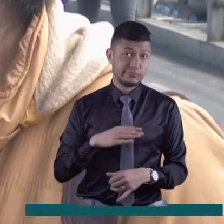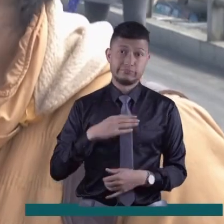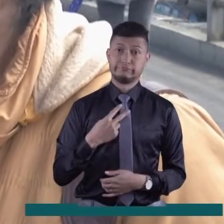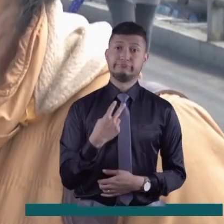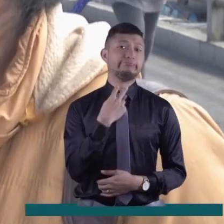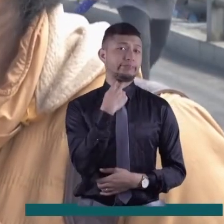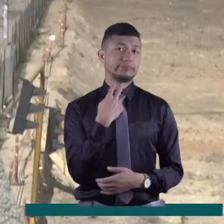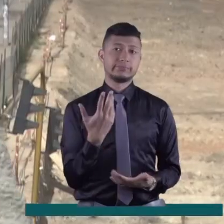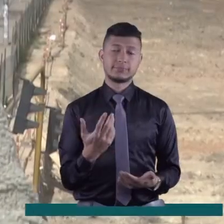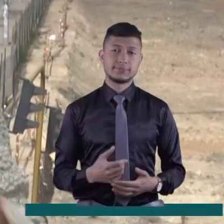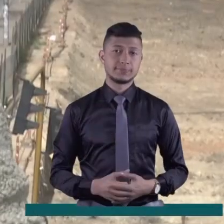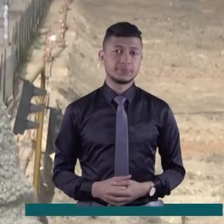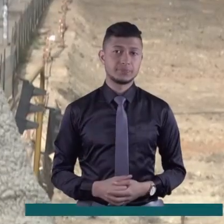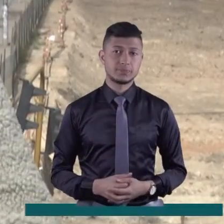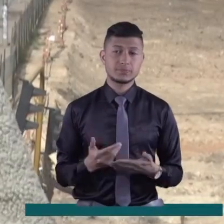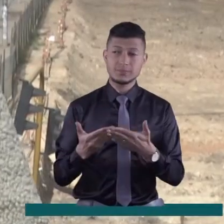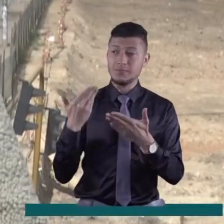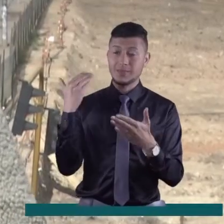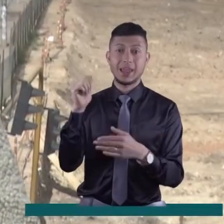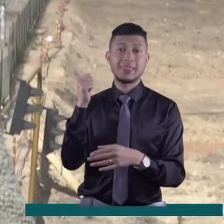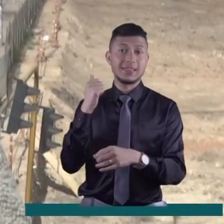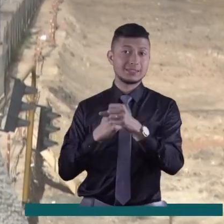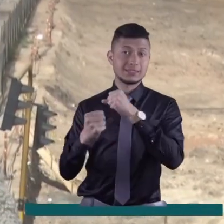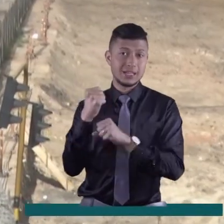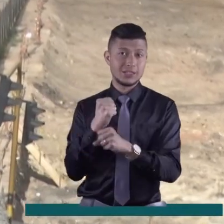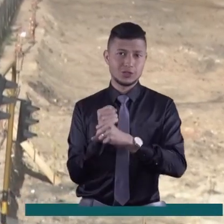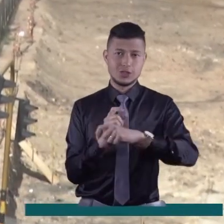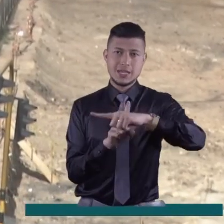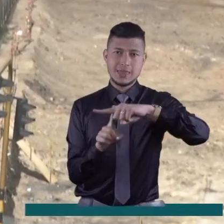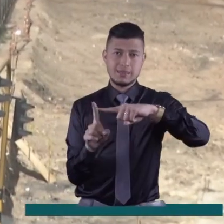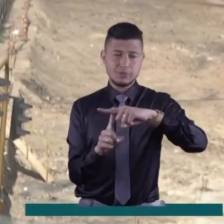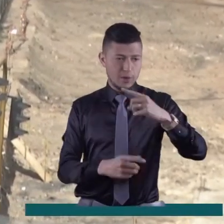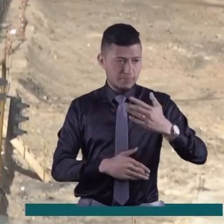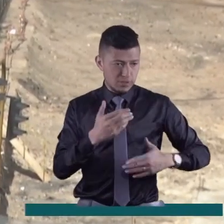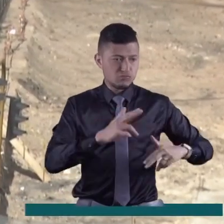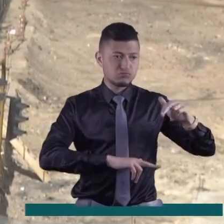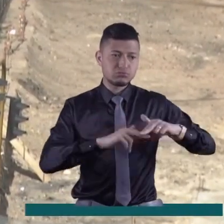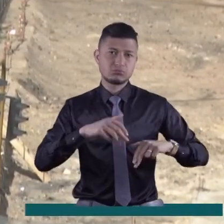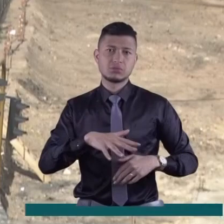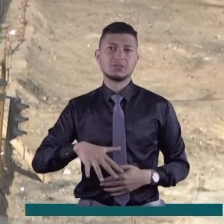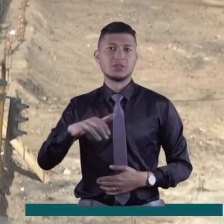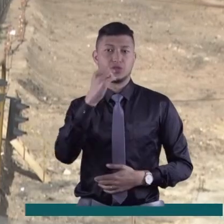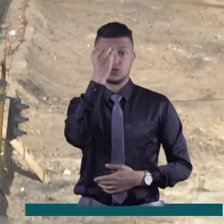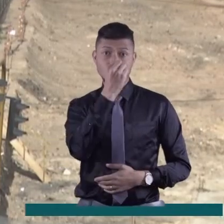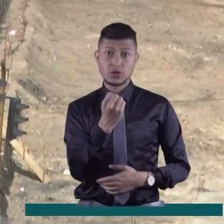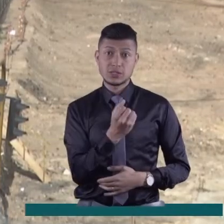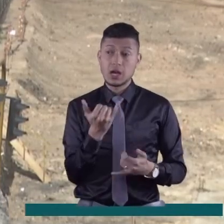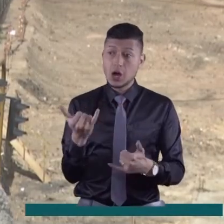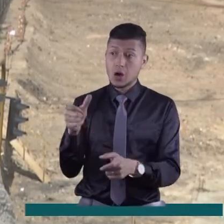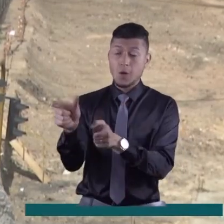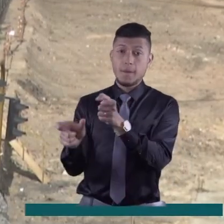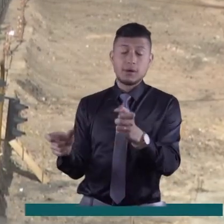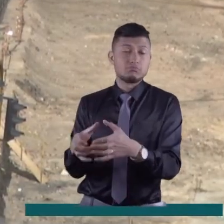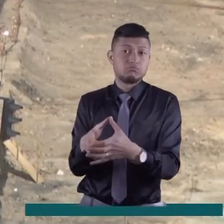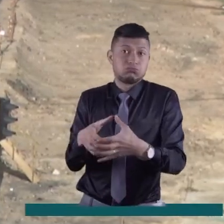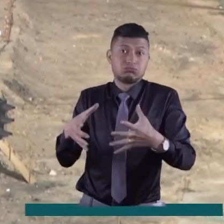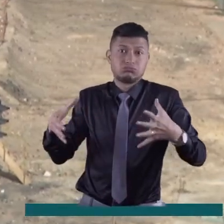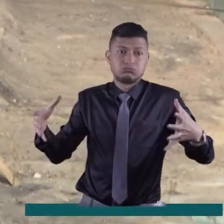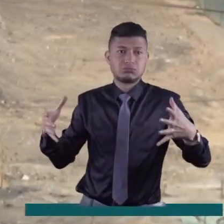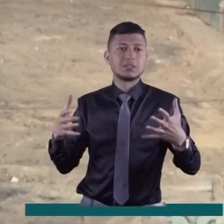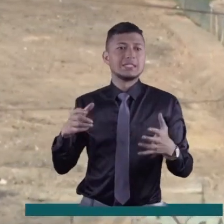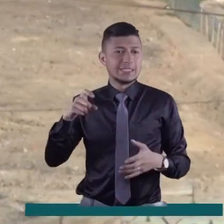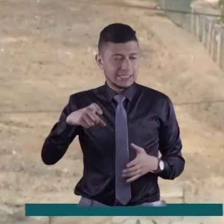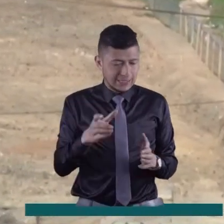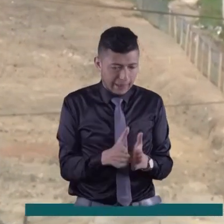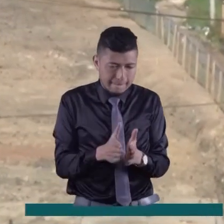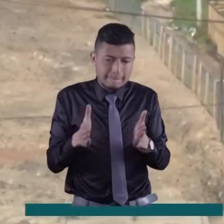insuficiente totalmente. Hace 10 años llegó Transmilenio a Soacha. Ahora, por el crecimiento de su población, se realizará